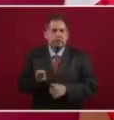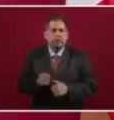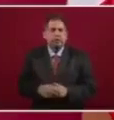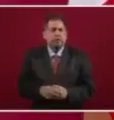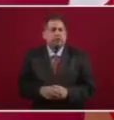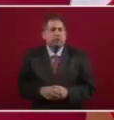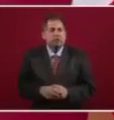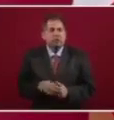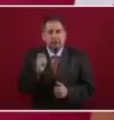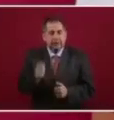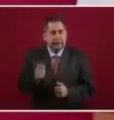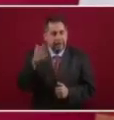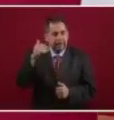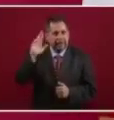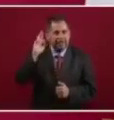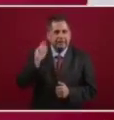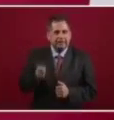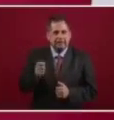eso era